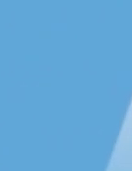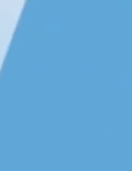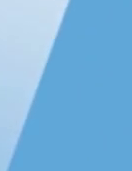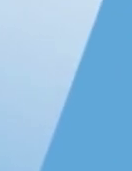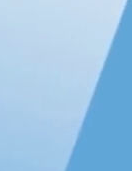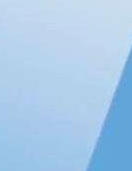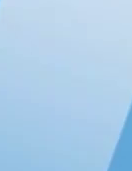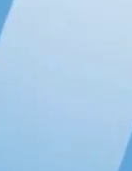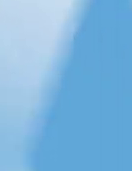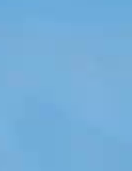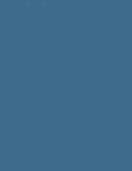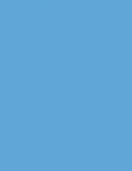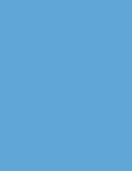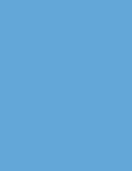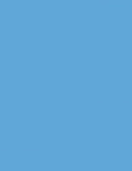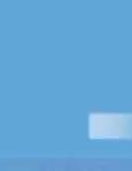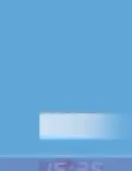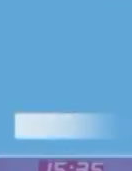Continuamos.